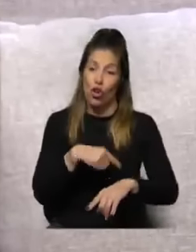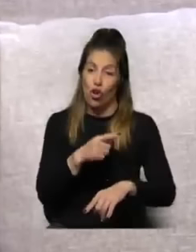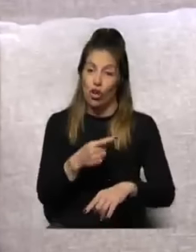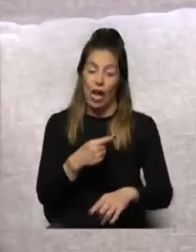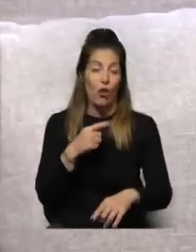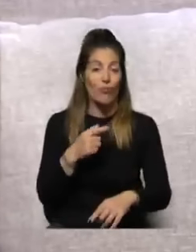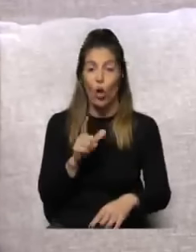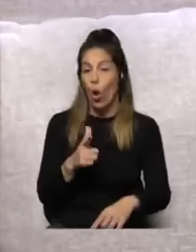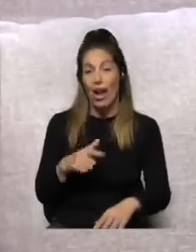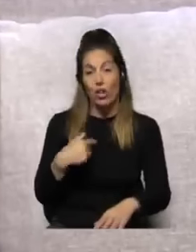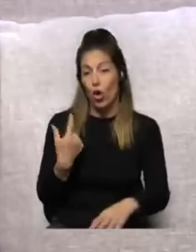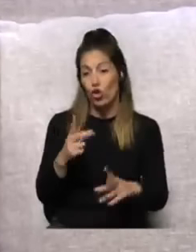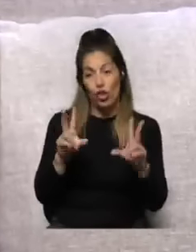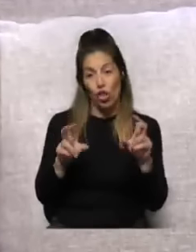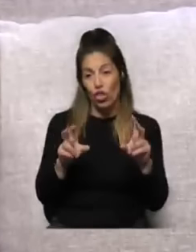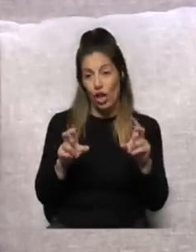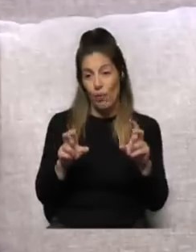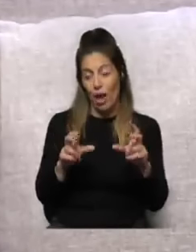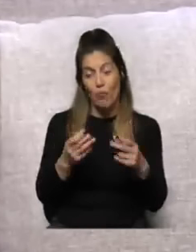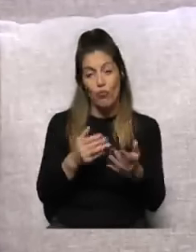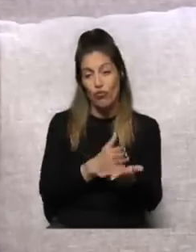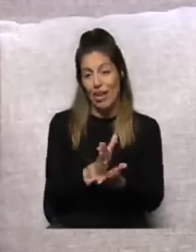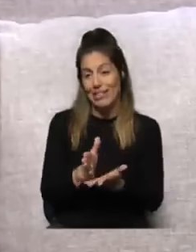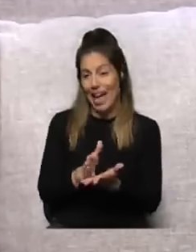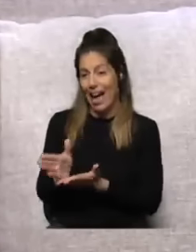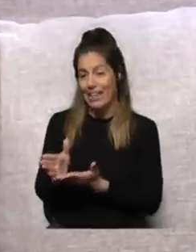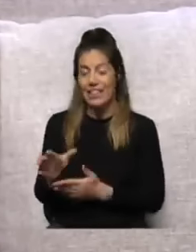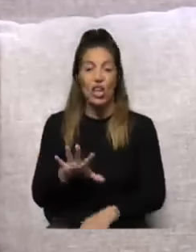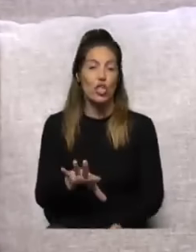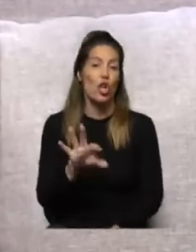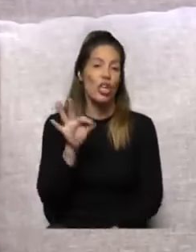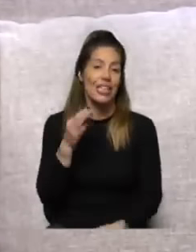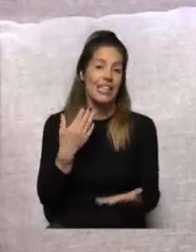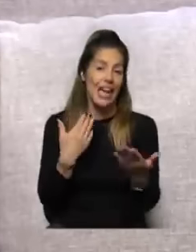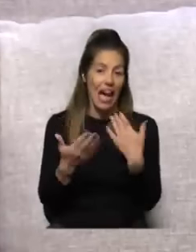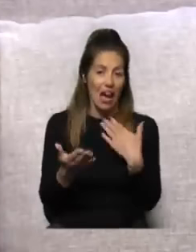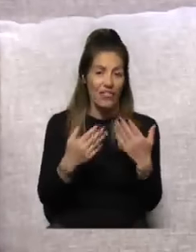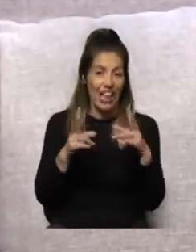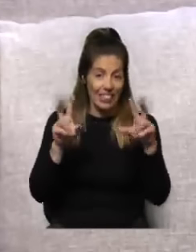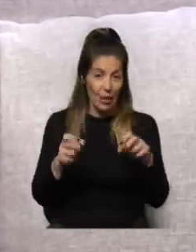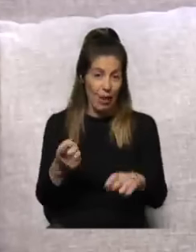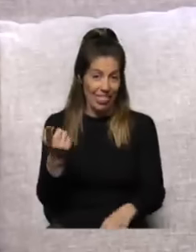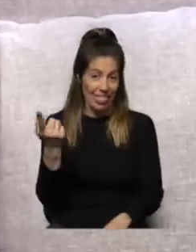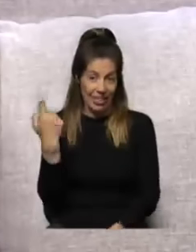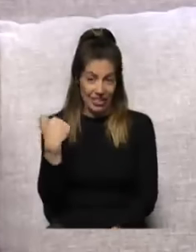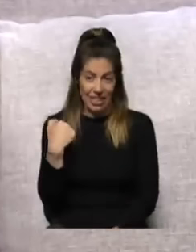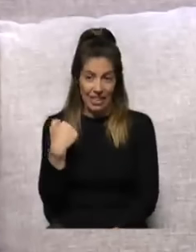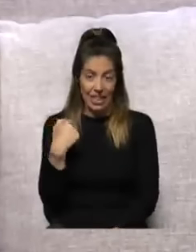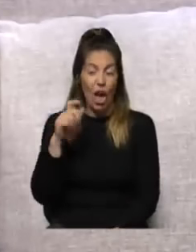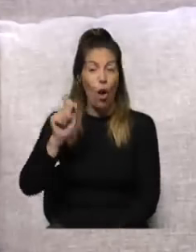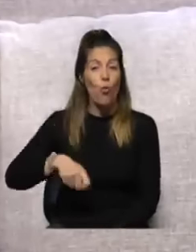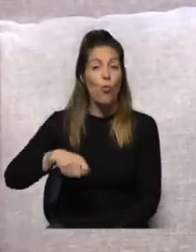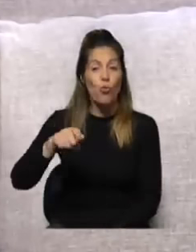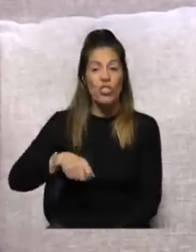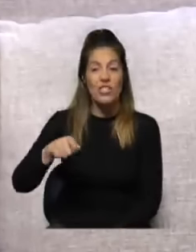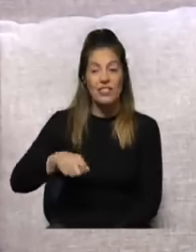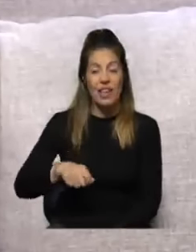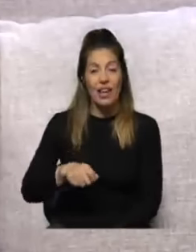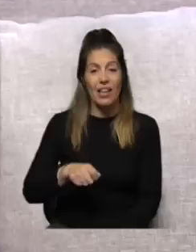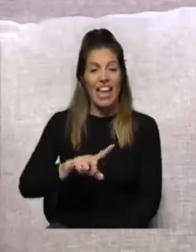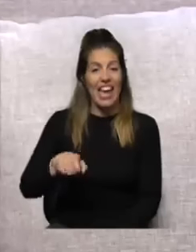conversamos, pero no es hay otro excluyente. Tema. Como tiene muchas aristas, yo elegí hablar del tema de ayer, del tema judicial del